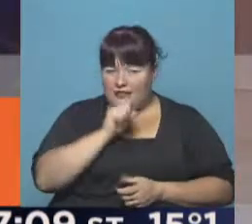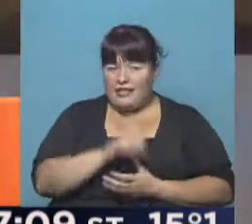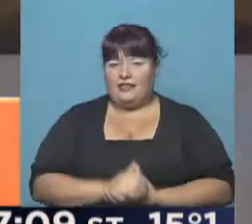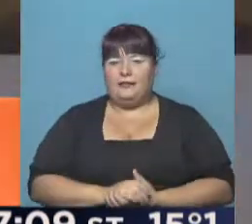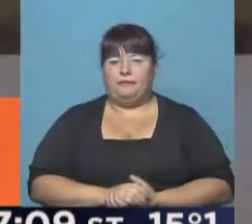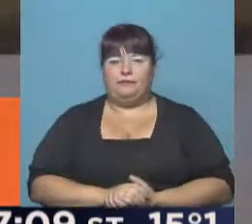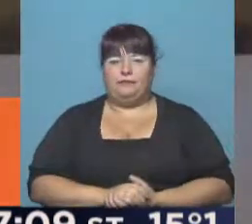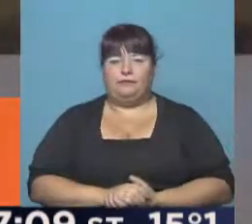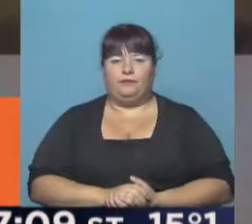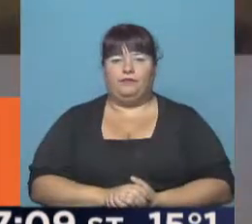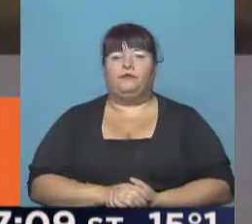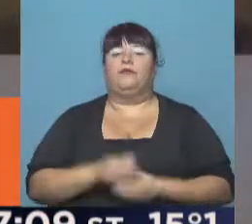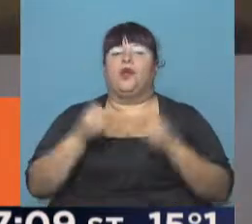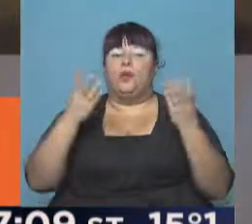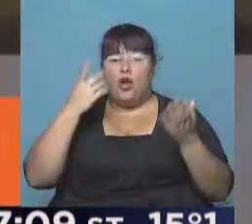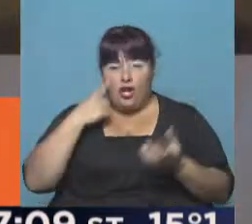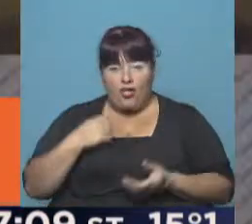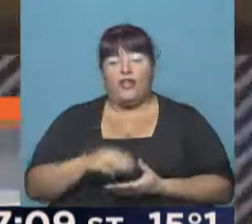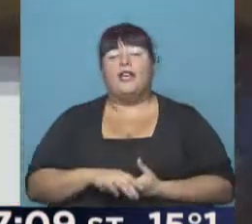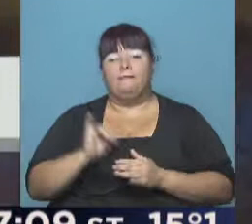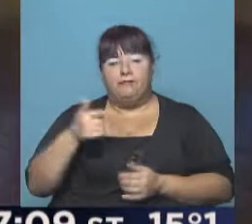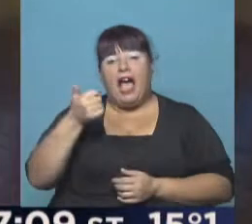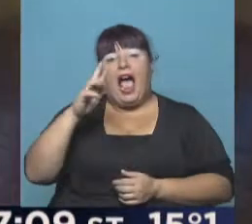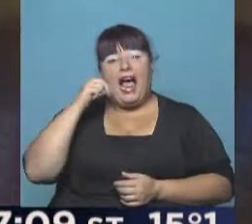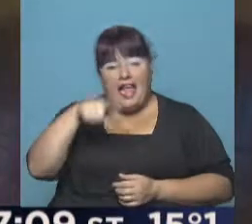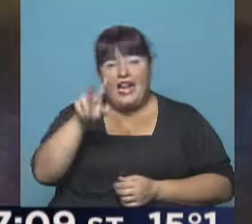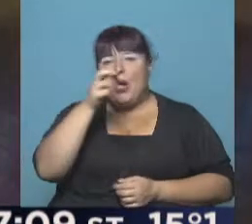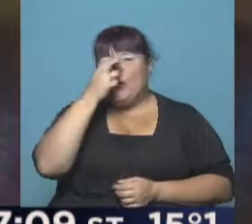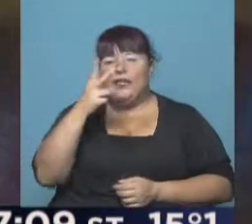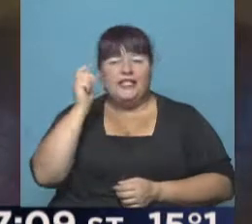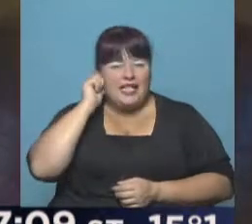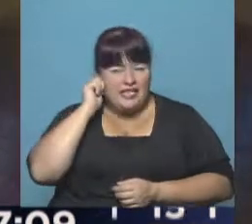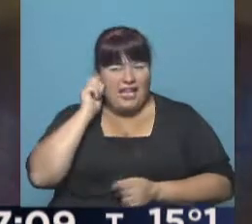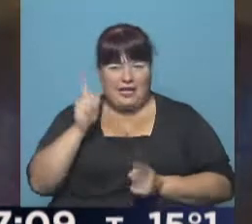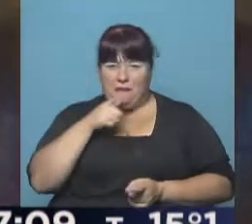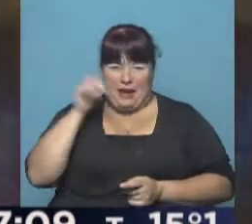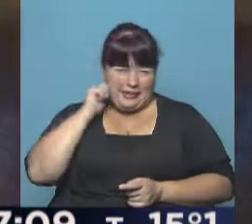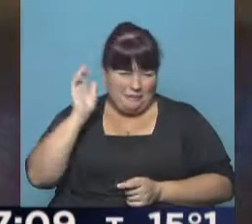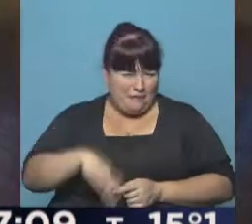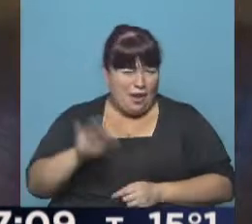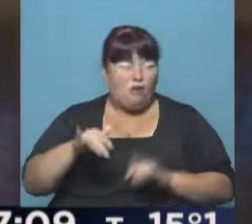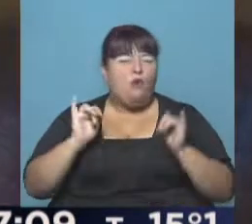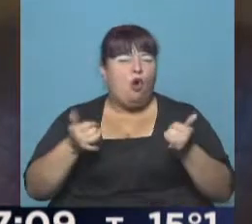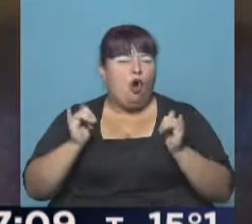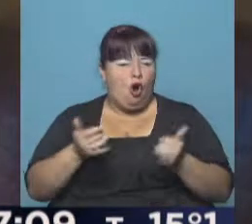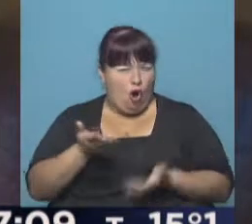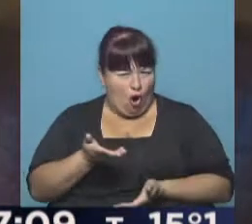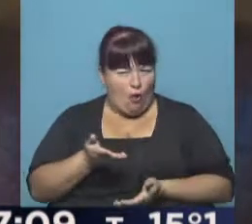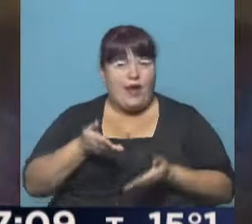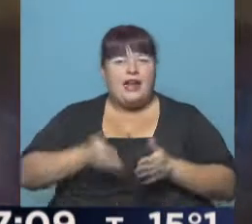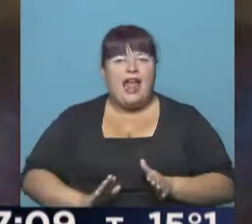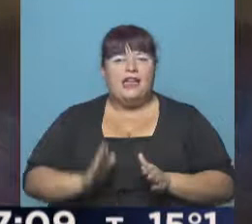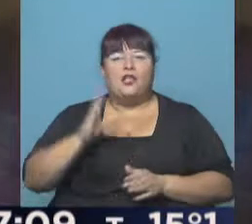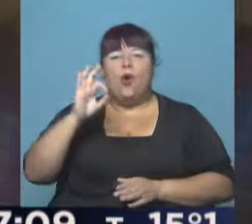artista? Muy buenos días, sí, Ariana Grande tiene 23 años, incluso parece menos, muy, muy jovencita, nacida en